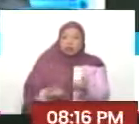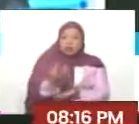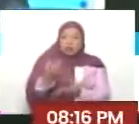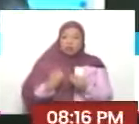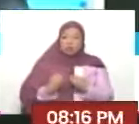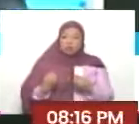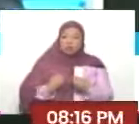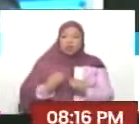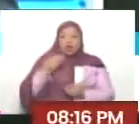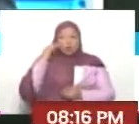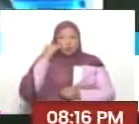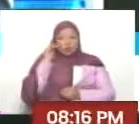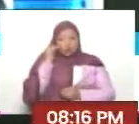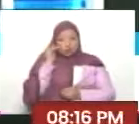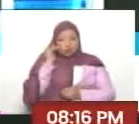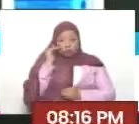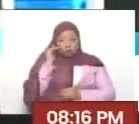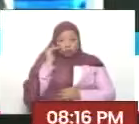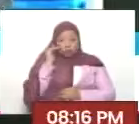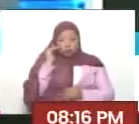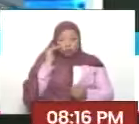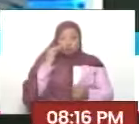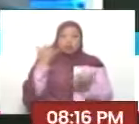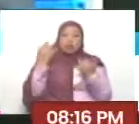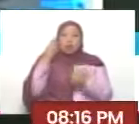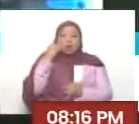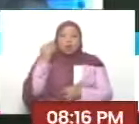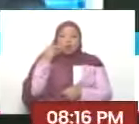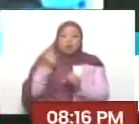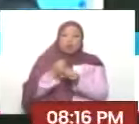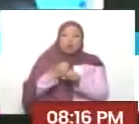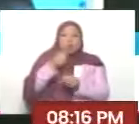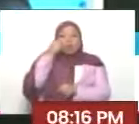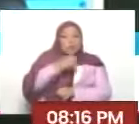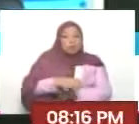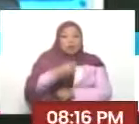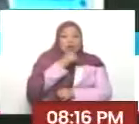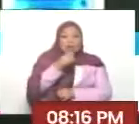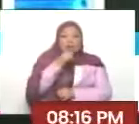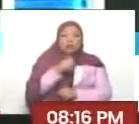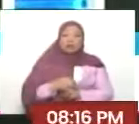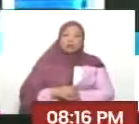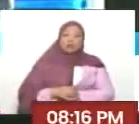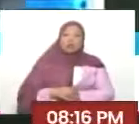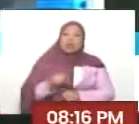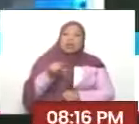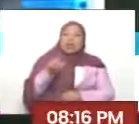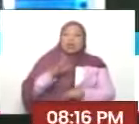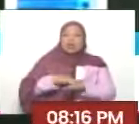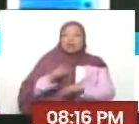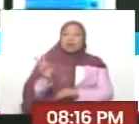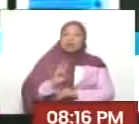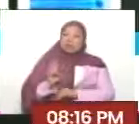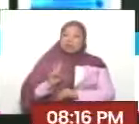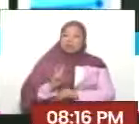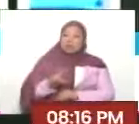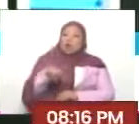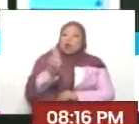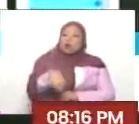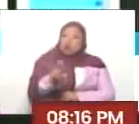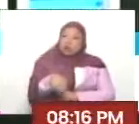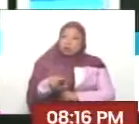en vivo por las redes sociales. Un exterminio del pueblo palestino. ¿Y qué dicen ellos?